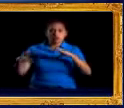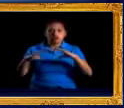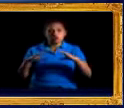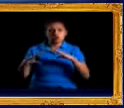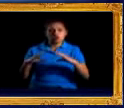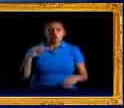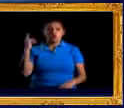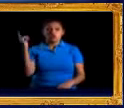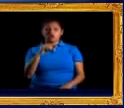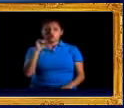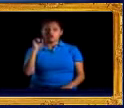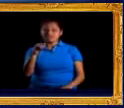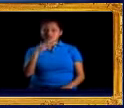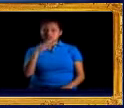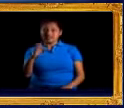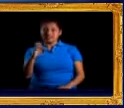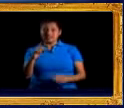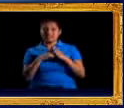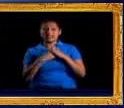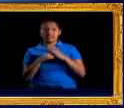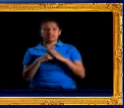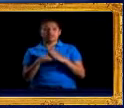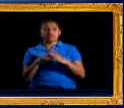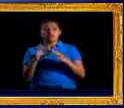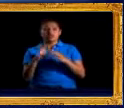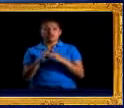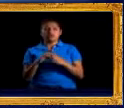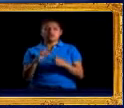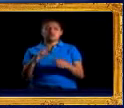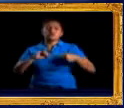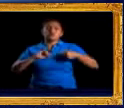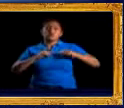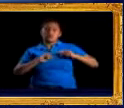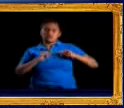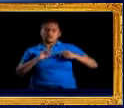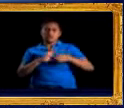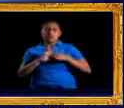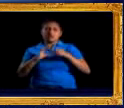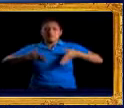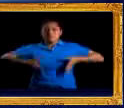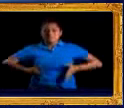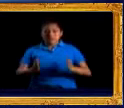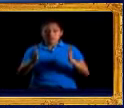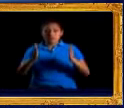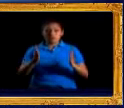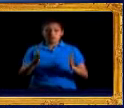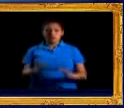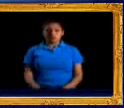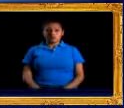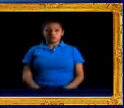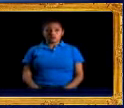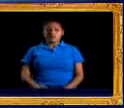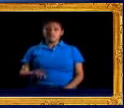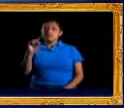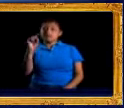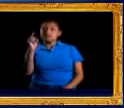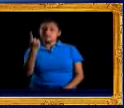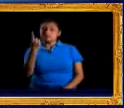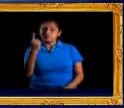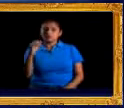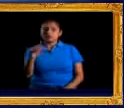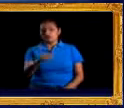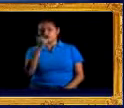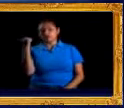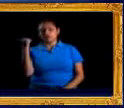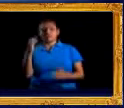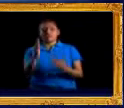Todo esto es el comienzo de dolores de parto. La versión lenguaje sencillo dice, principio de lo que